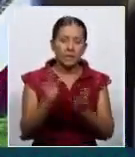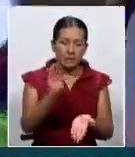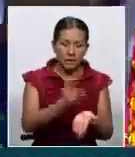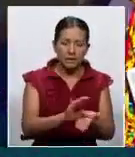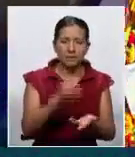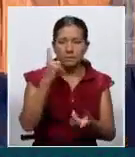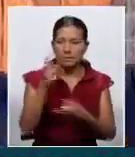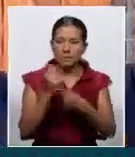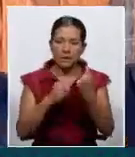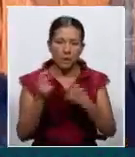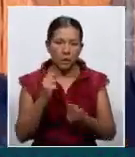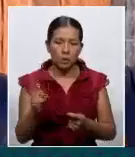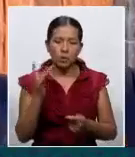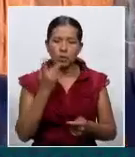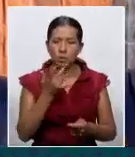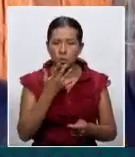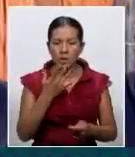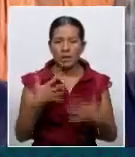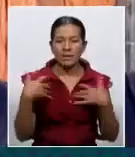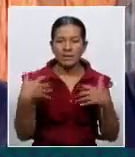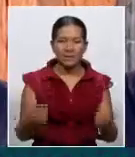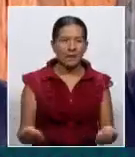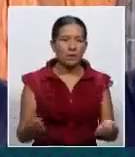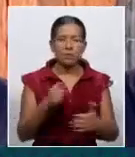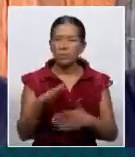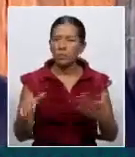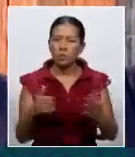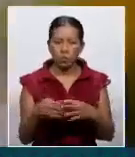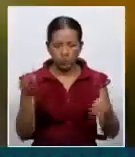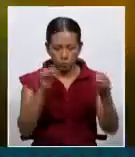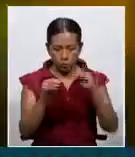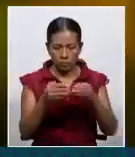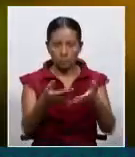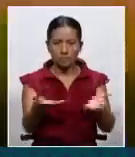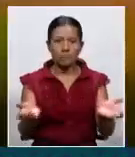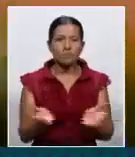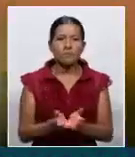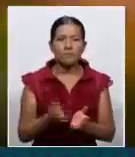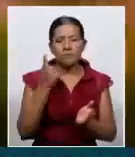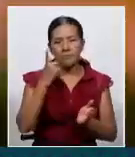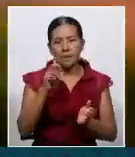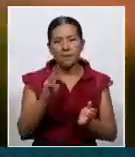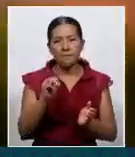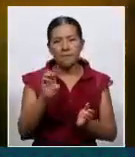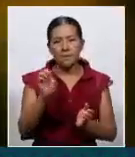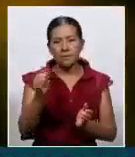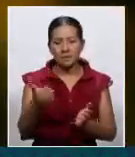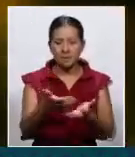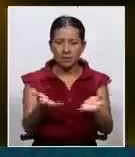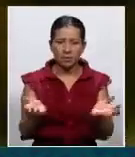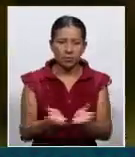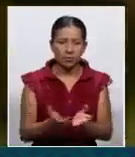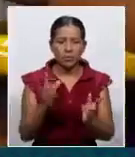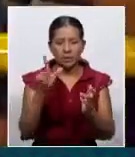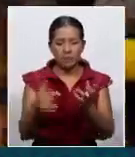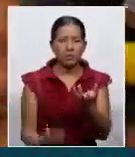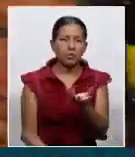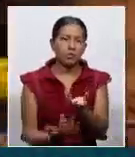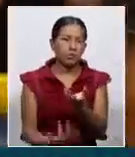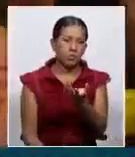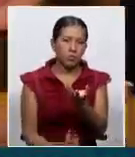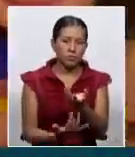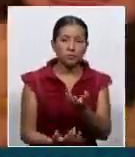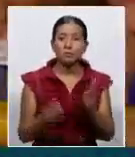para negocio, para salud, para todo lleva. Completo una mesa. El carnaval combina elementos tales como los disfraces, grupos que